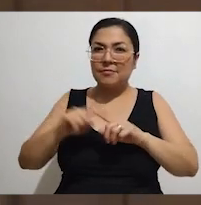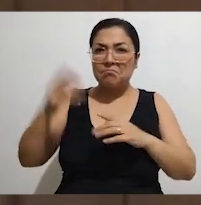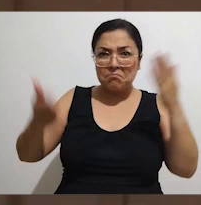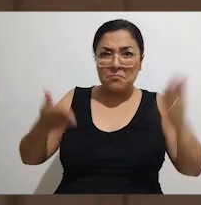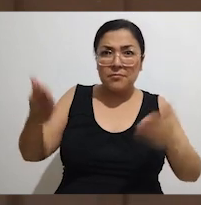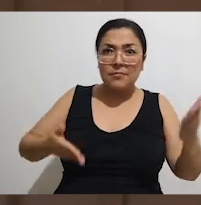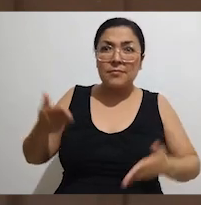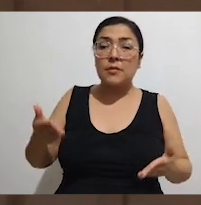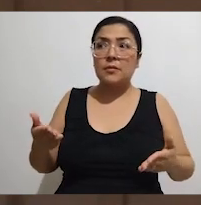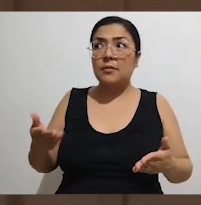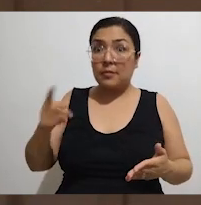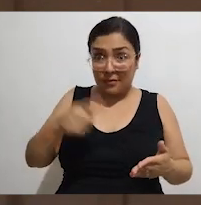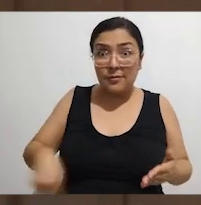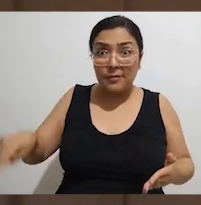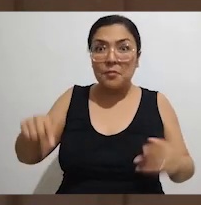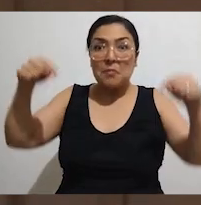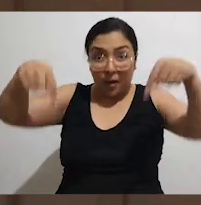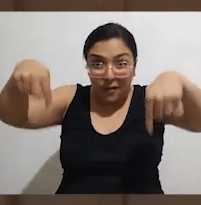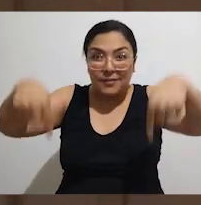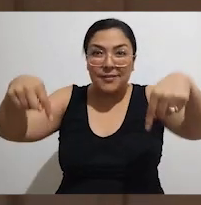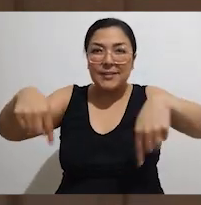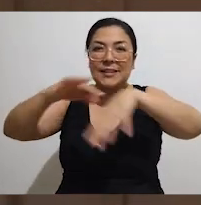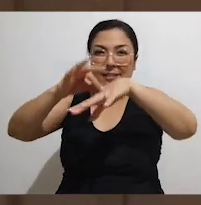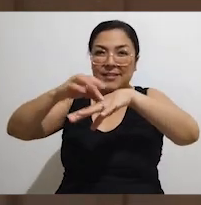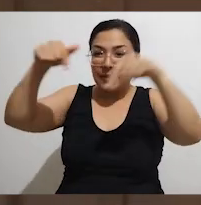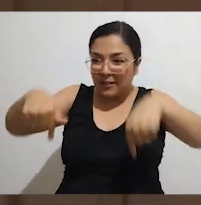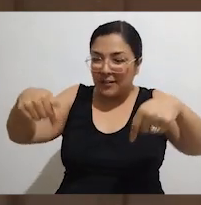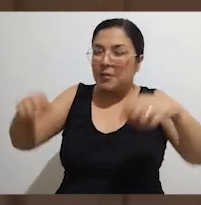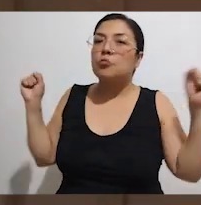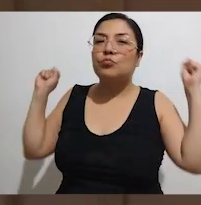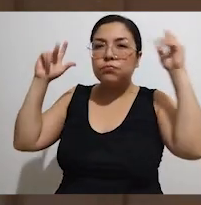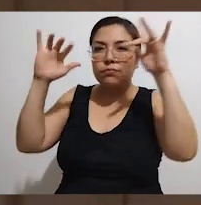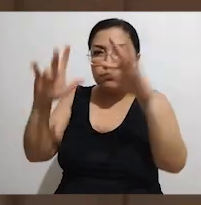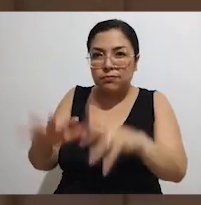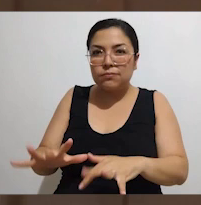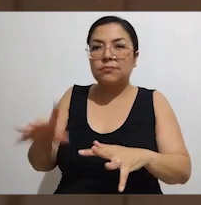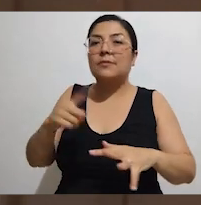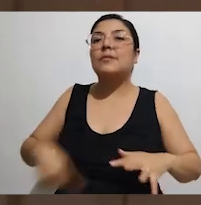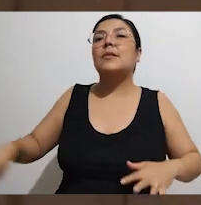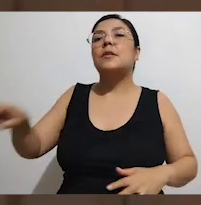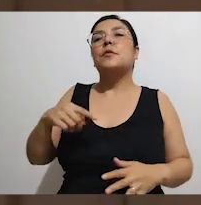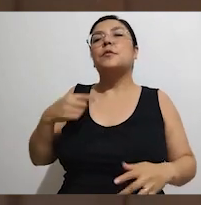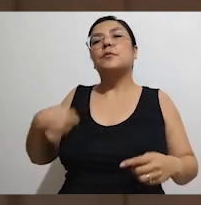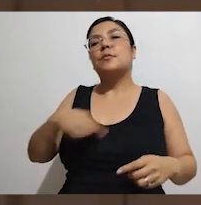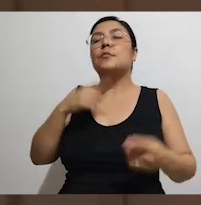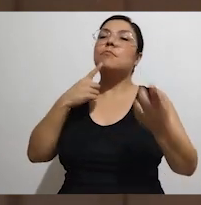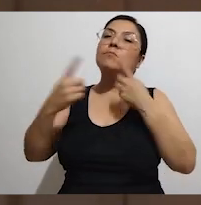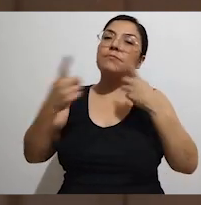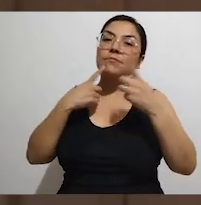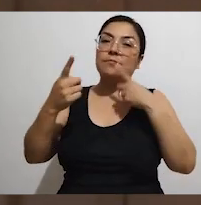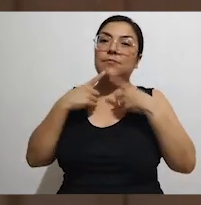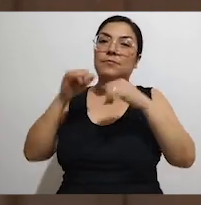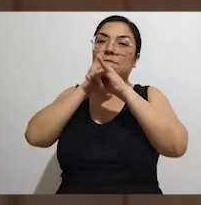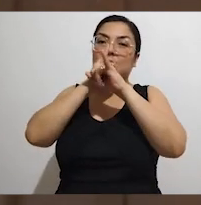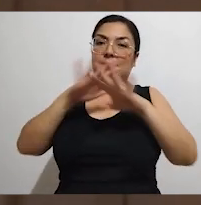aquí, literal, estuvieron aquí en este salón de sesiones donde tuvimos nuestras pláticas informativas,